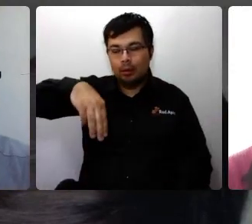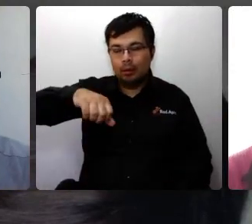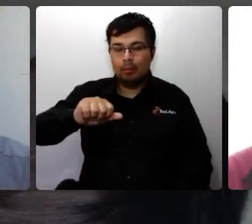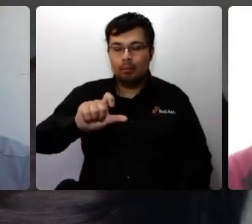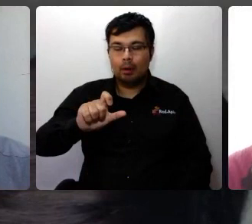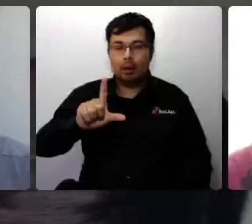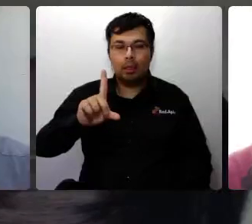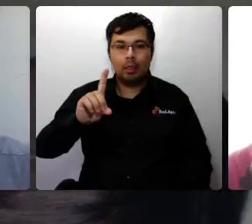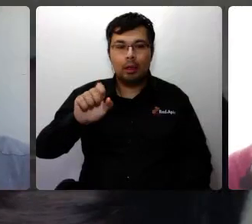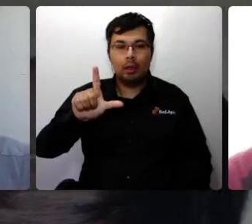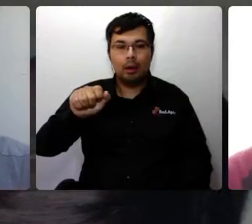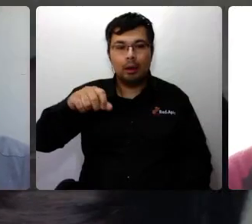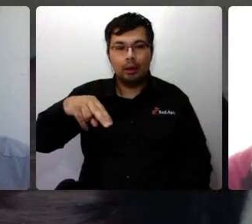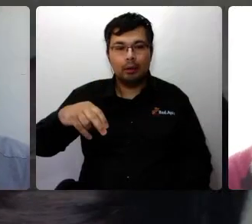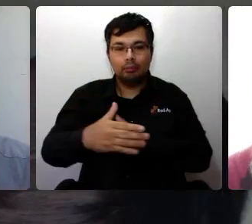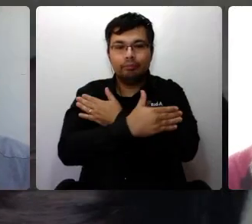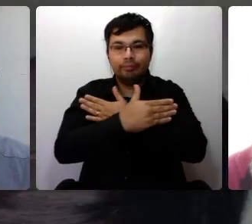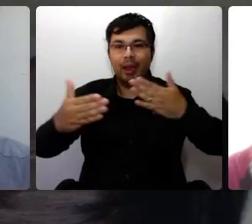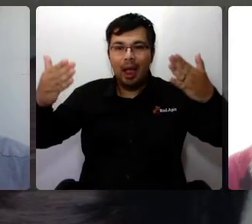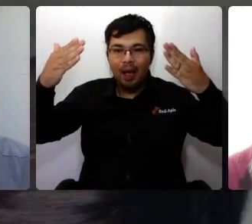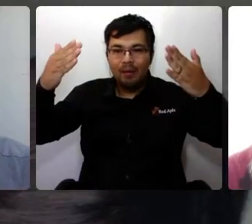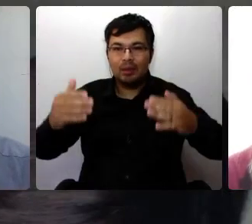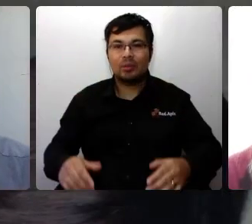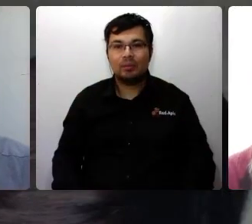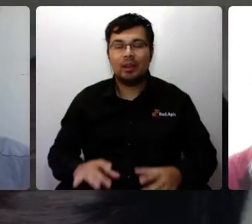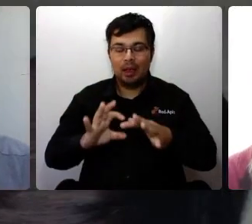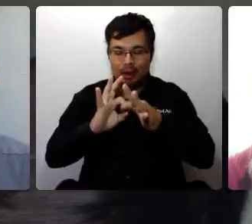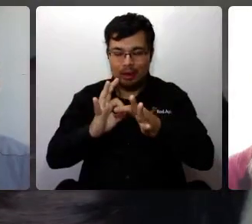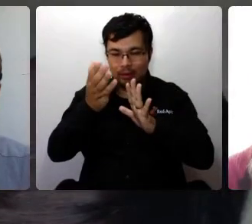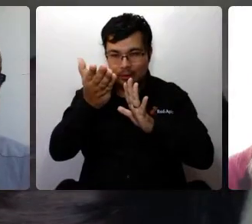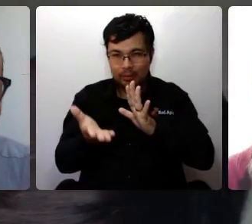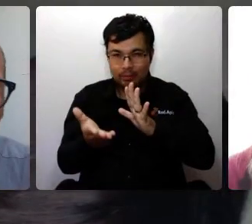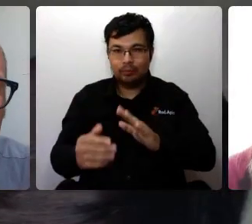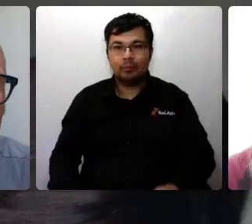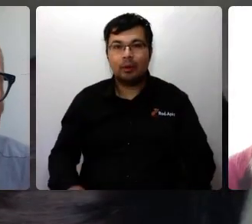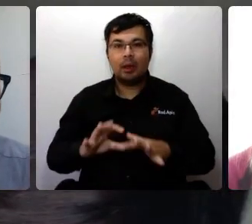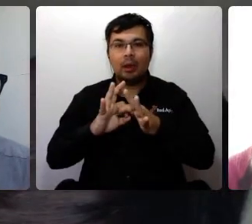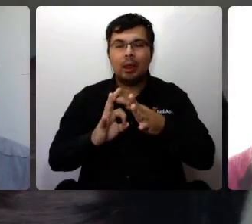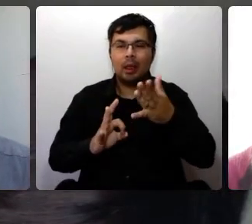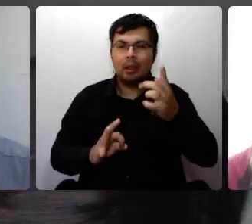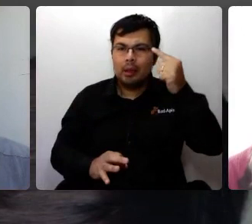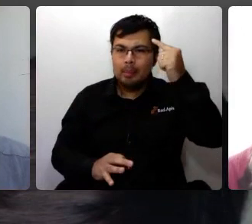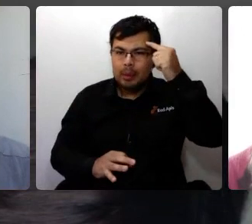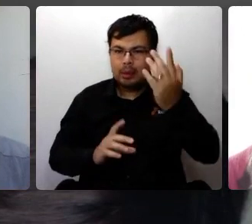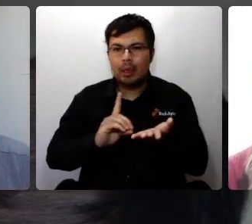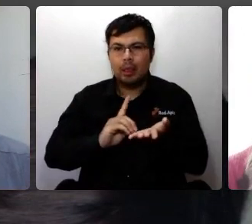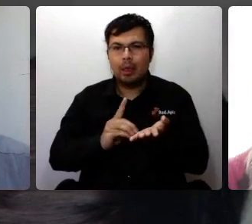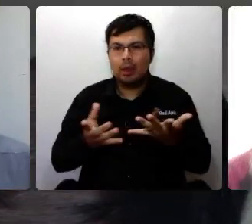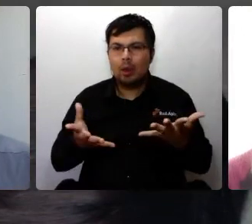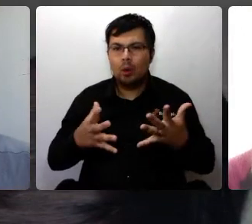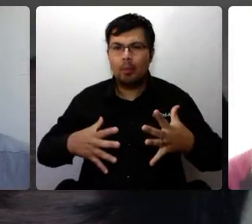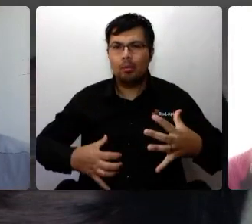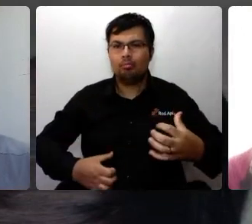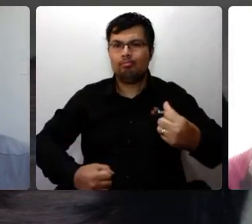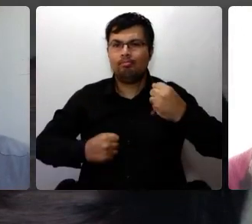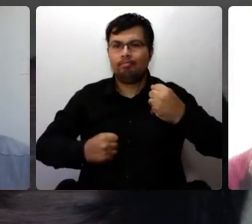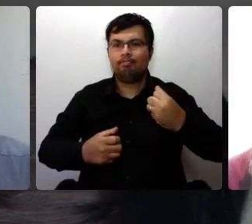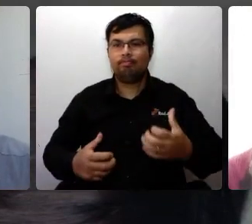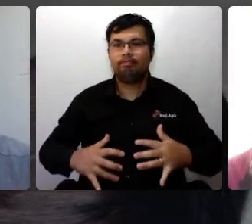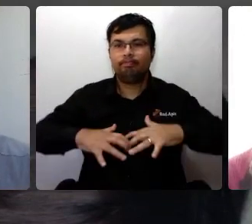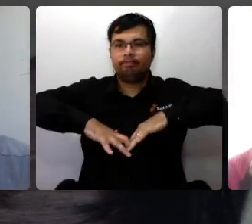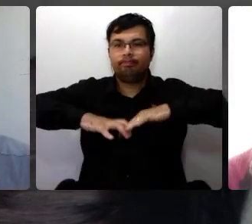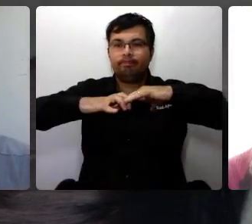gran, gran abrazo. Gracias por estar ahí, gracias por este piensa digital y cómo también potenciarlo. En